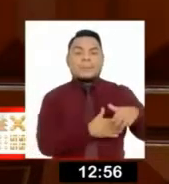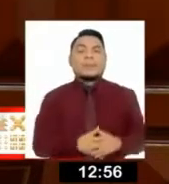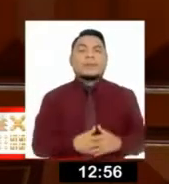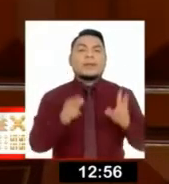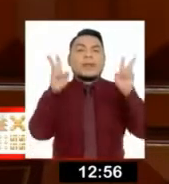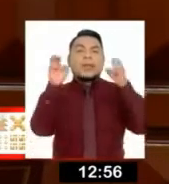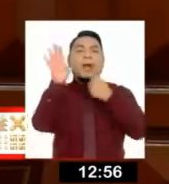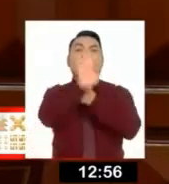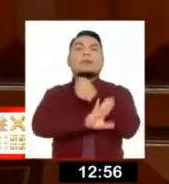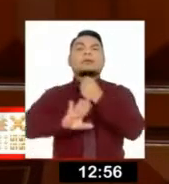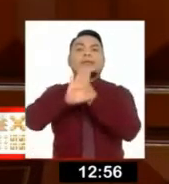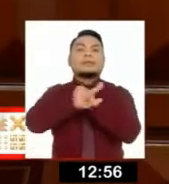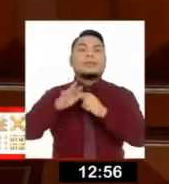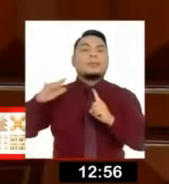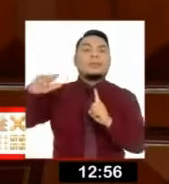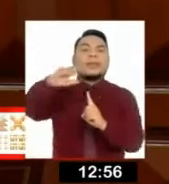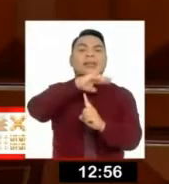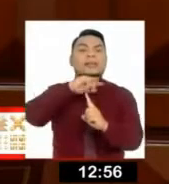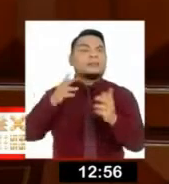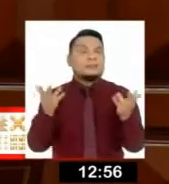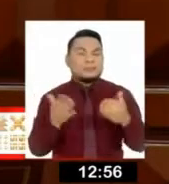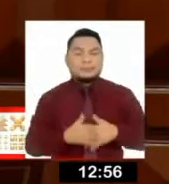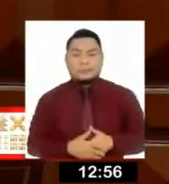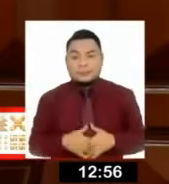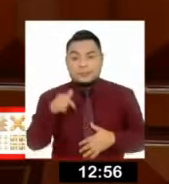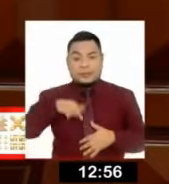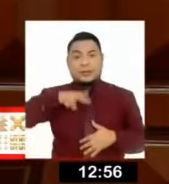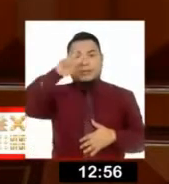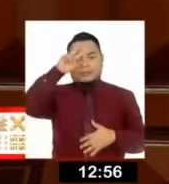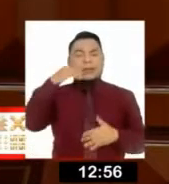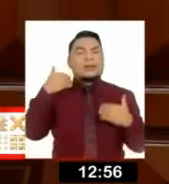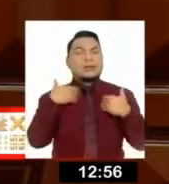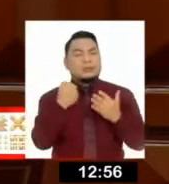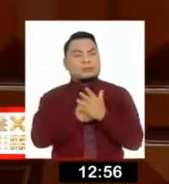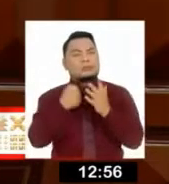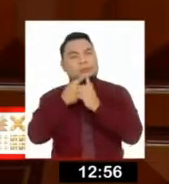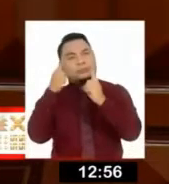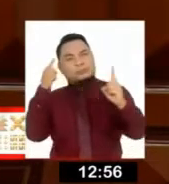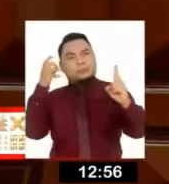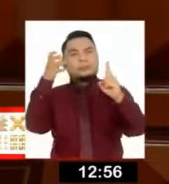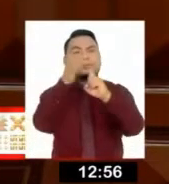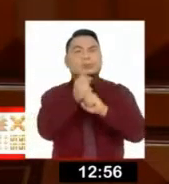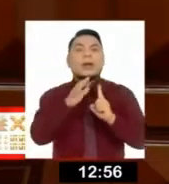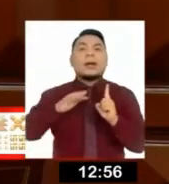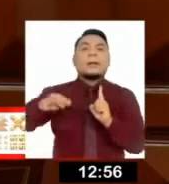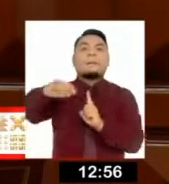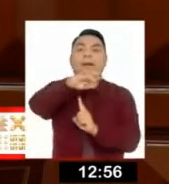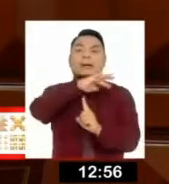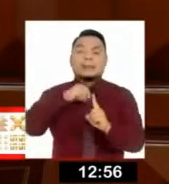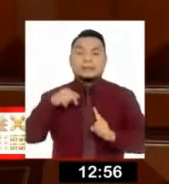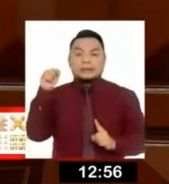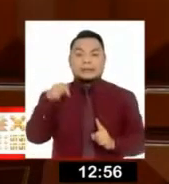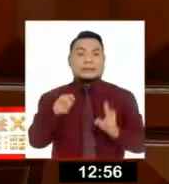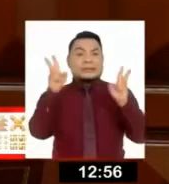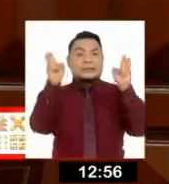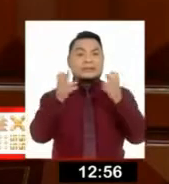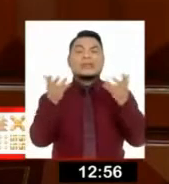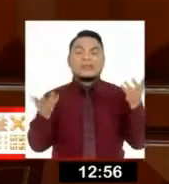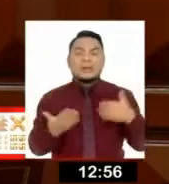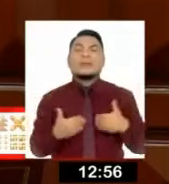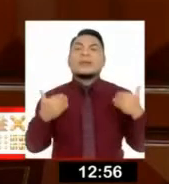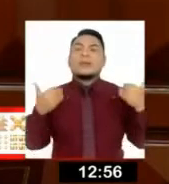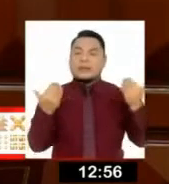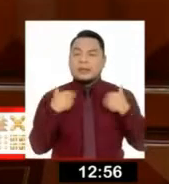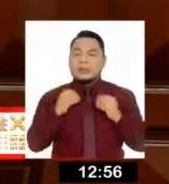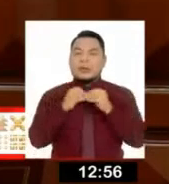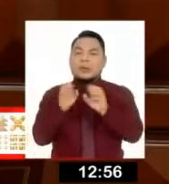desarrollo del medio ambiente. Nuestro país tiene grandes retos en materia ambiental. En este campo tenemos